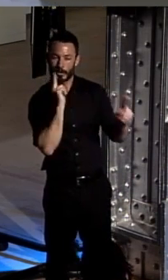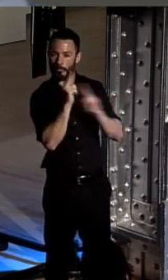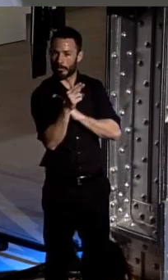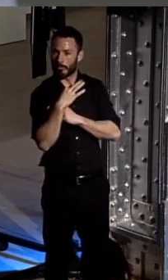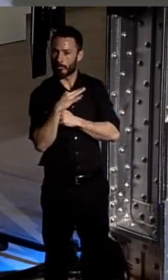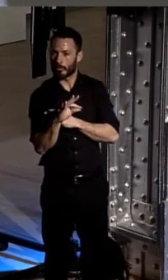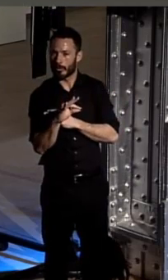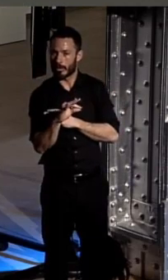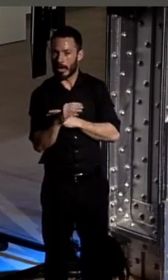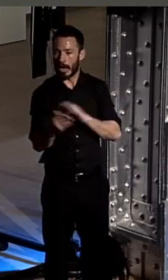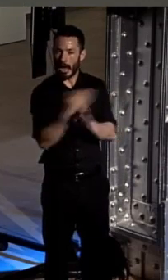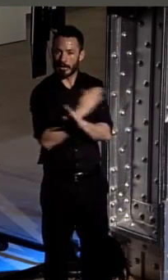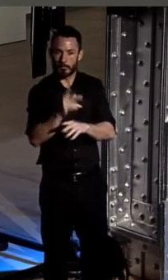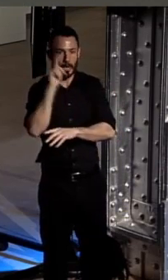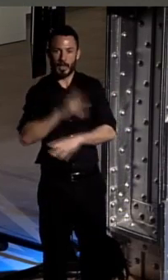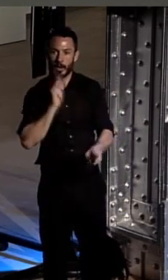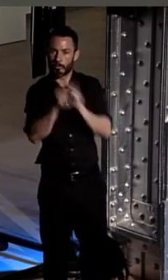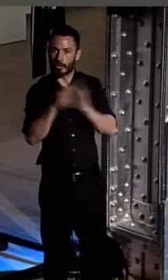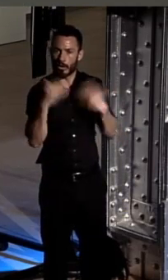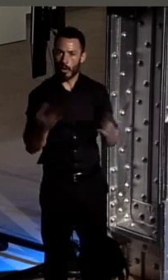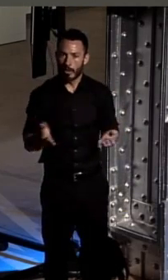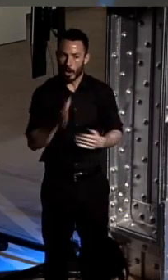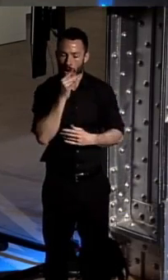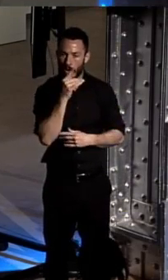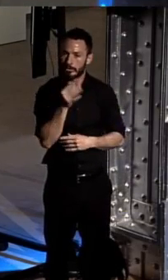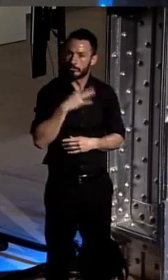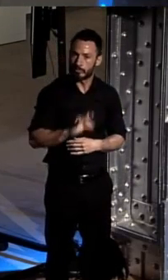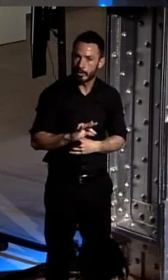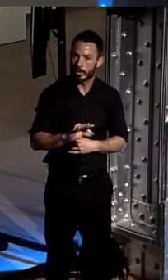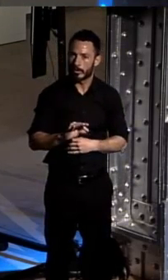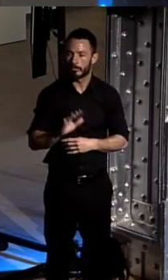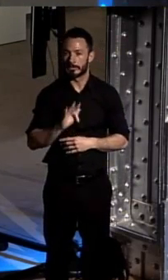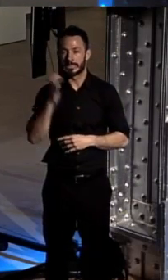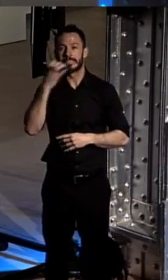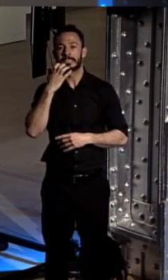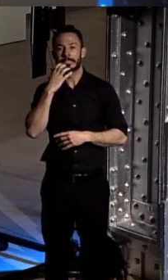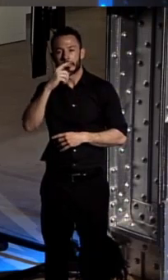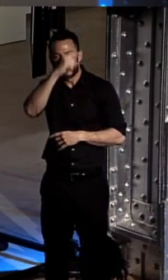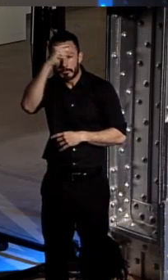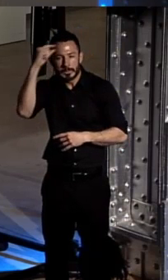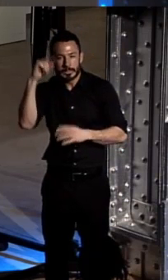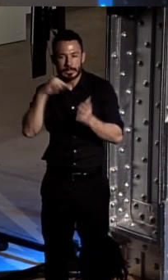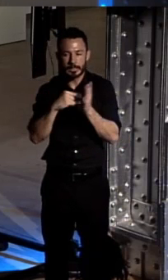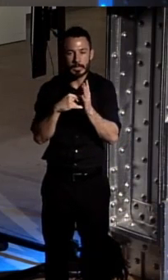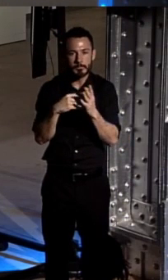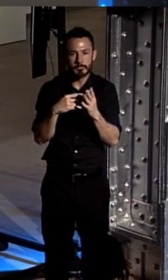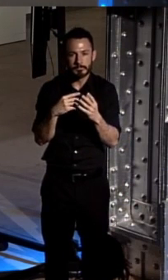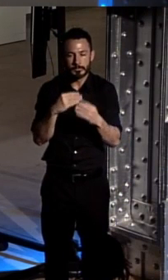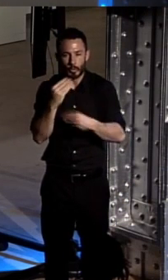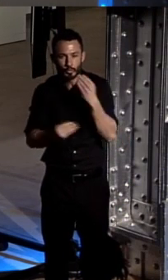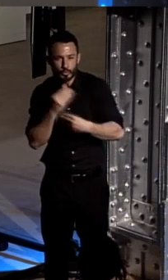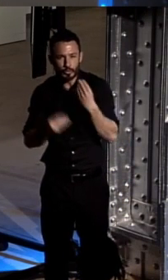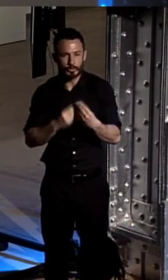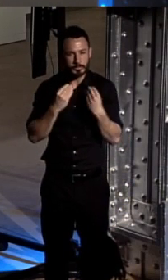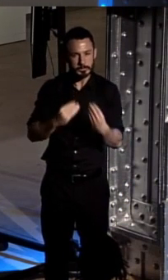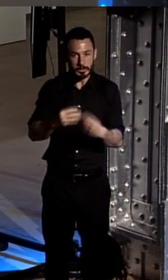tener respuesta, parecían imposibles. Y no solo eso, el que tenga una mente ingenieril, el que enseguida tenga una mente de práctica, de cómo hacer un uso práctico